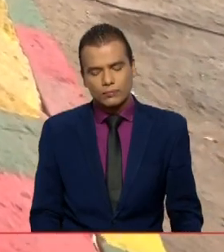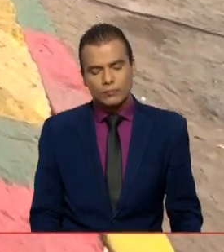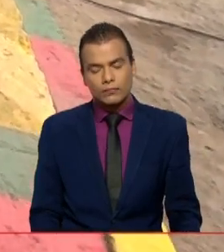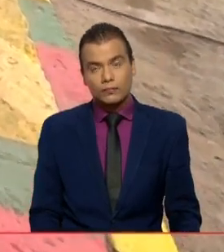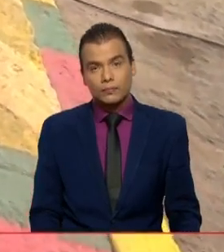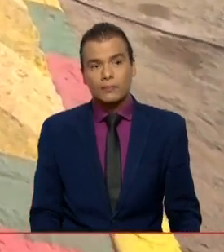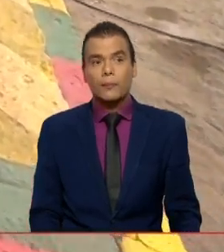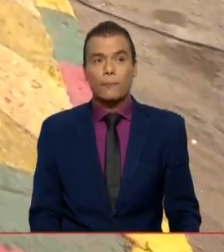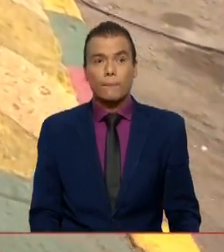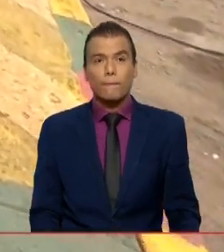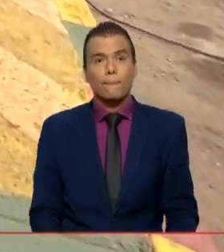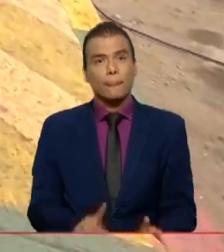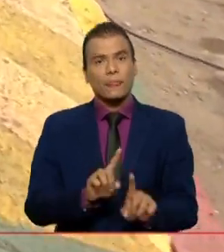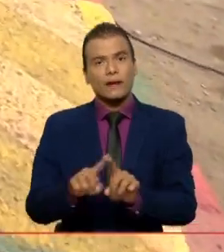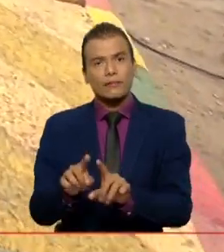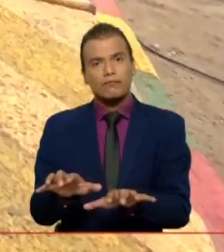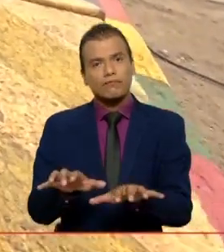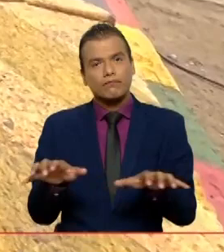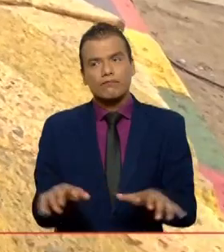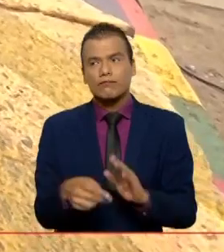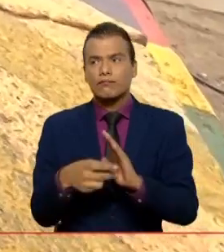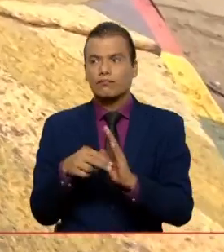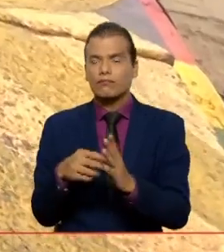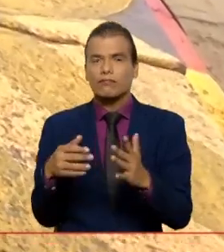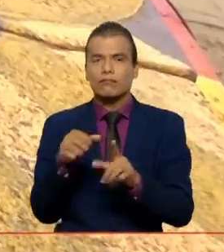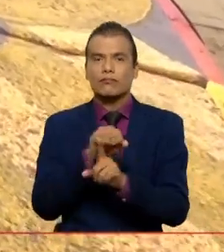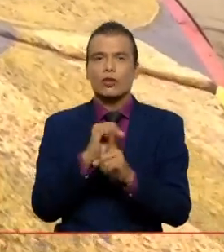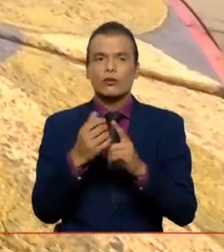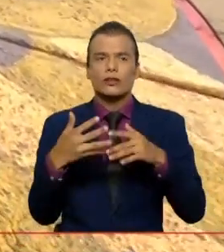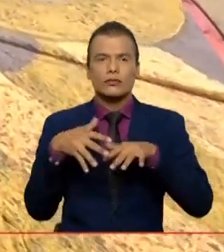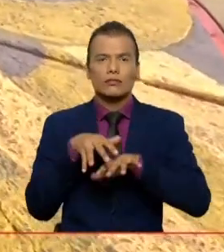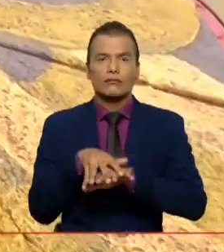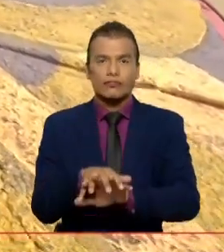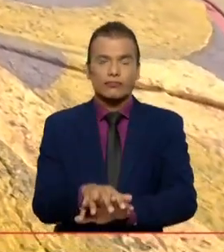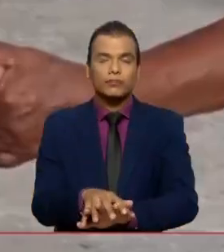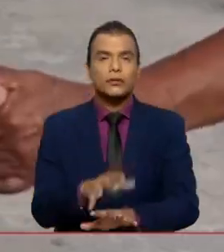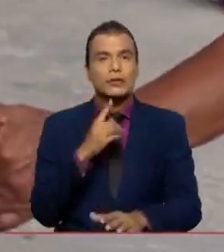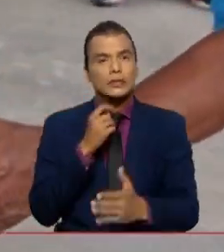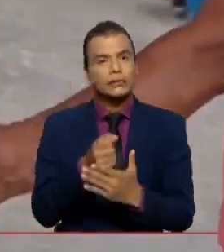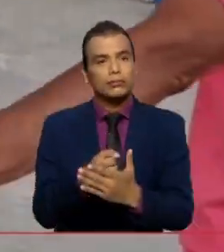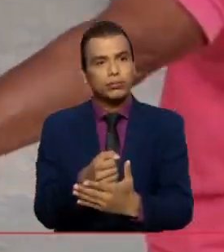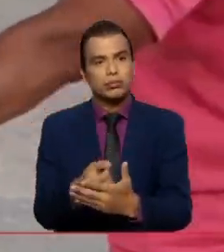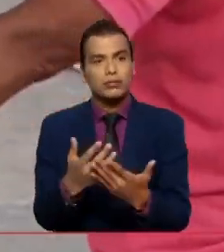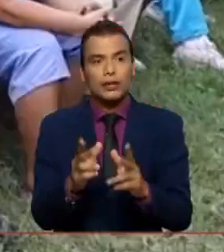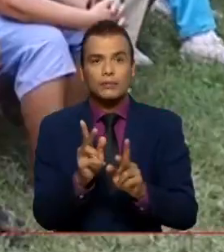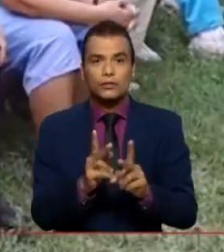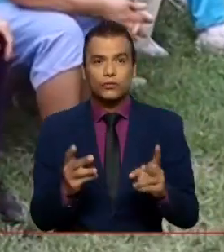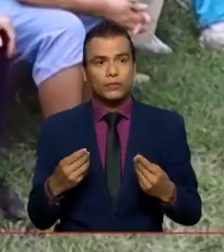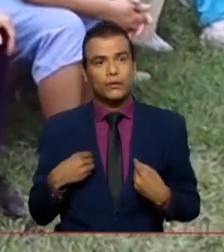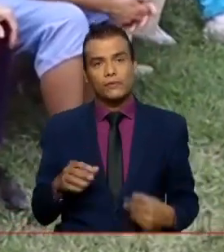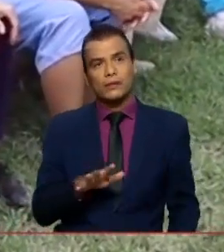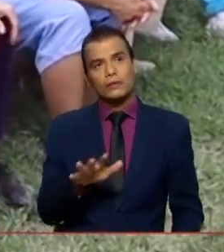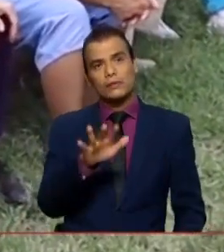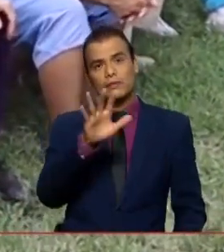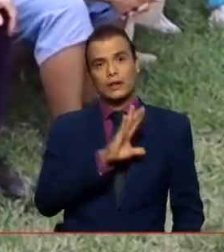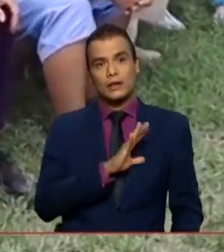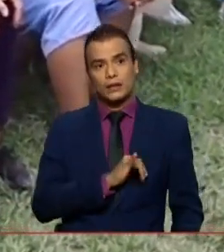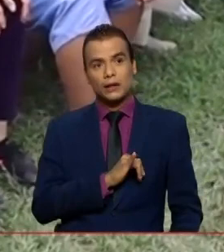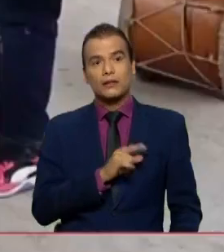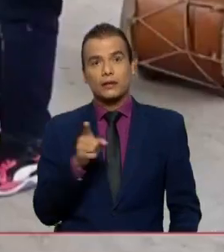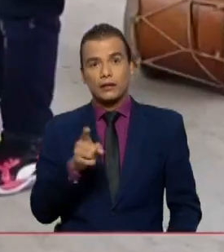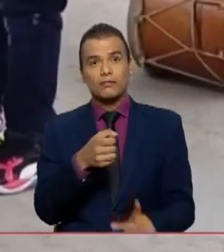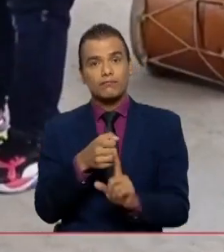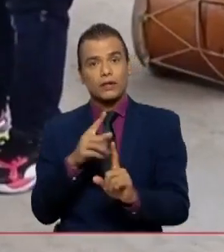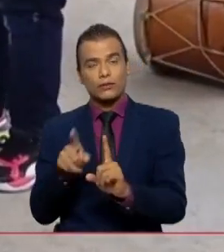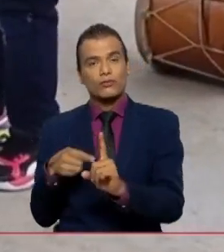Con actividades que representan la reconstrucción del tejido social, habitantes de la Comuna 1 en la ladera de Cali se están beneficiando gracias a la inversión y el trabajo